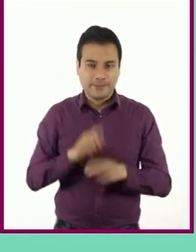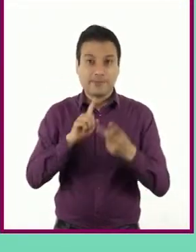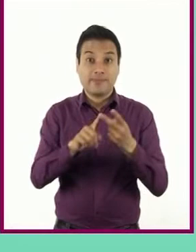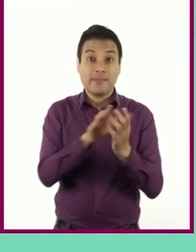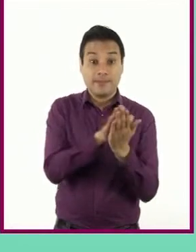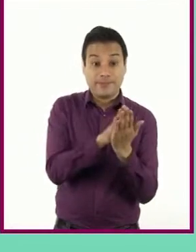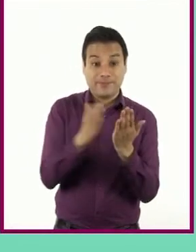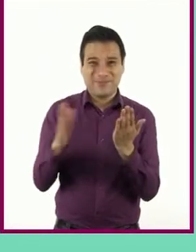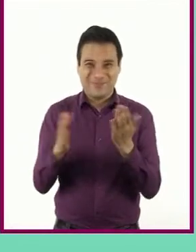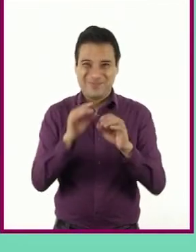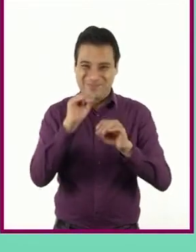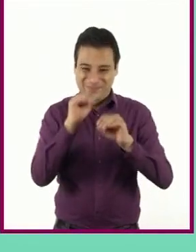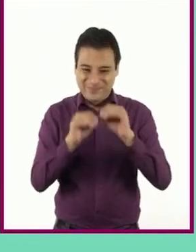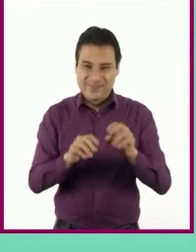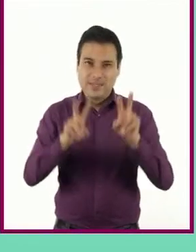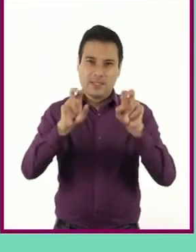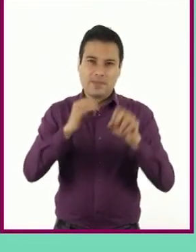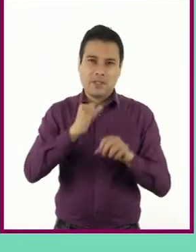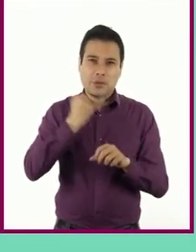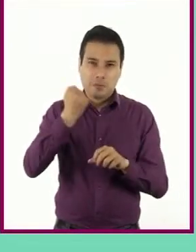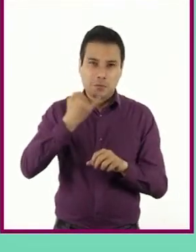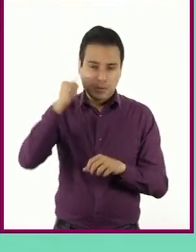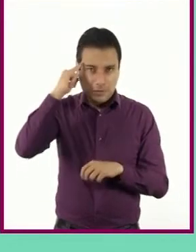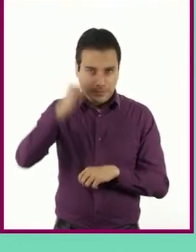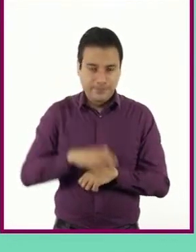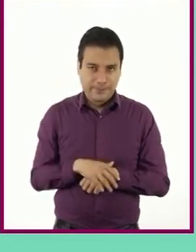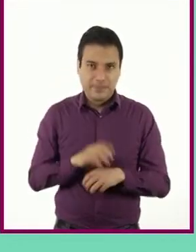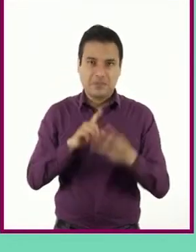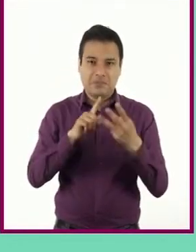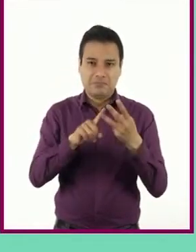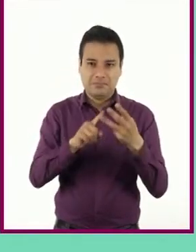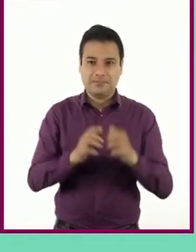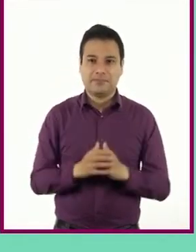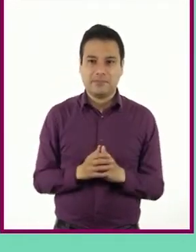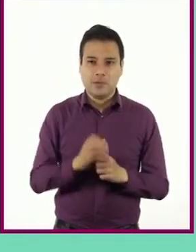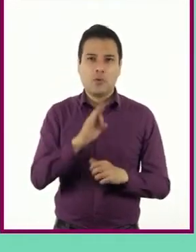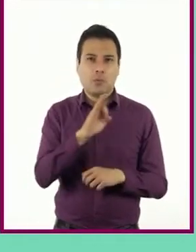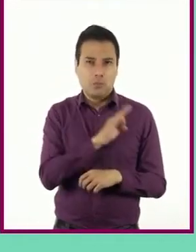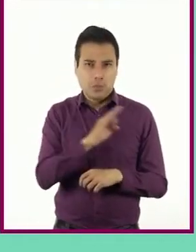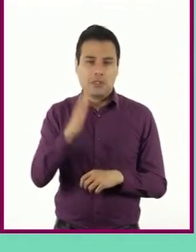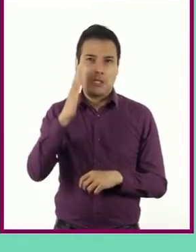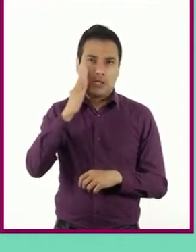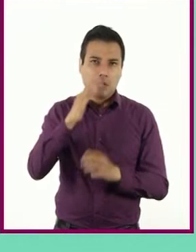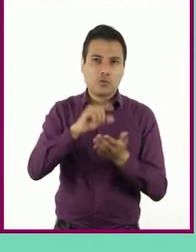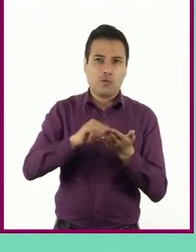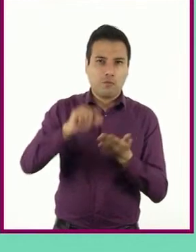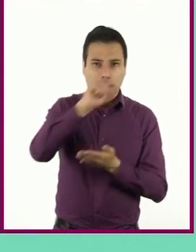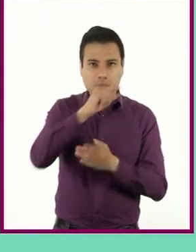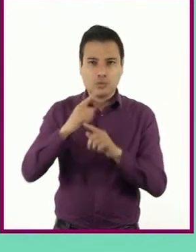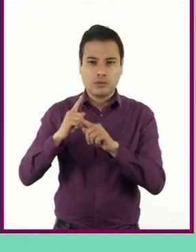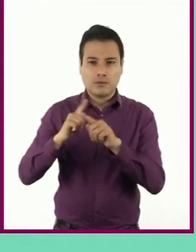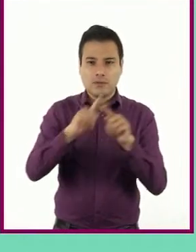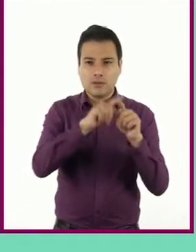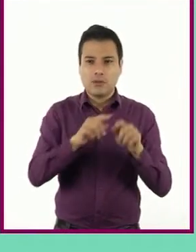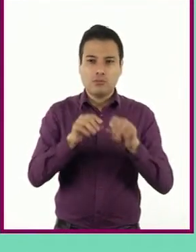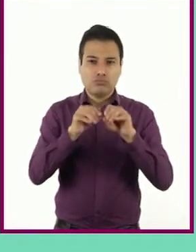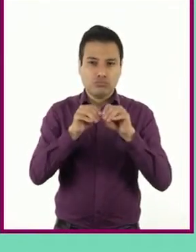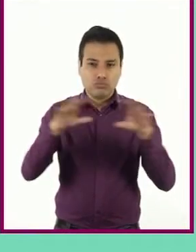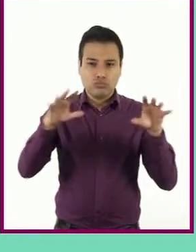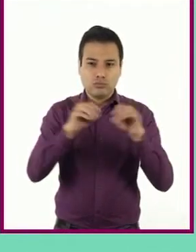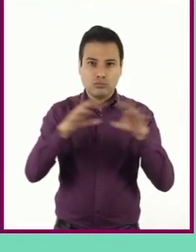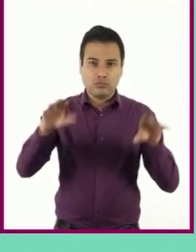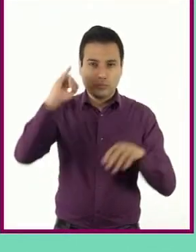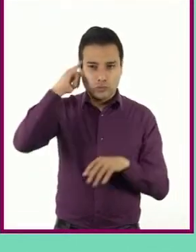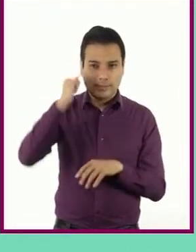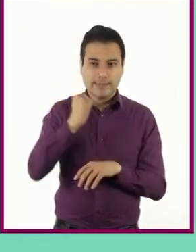coloquen información sobre la diversidad lingüística. Número 3. Pueden usar las redes sociales para difundir el uso de las lenguas